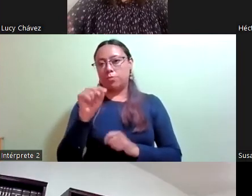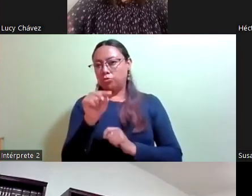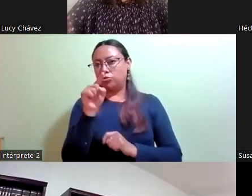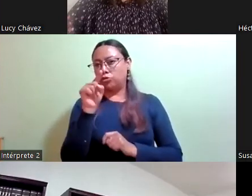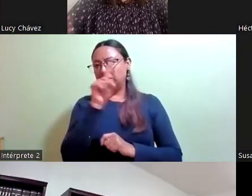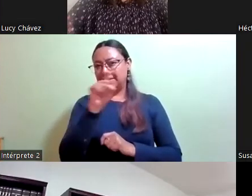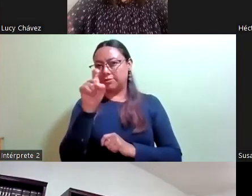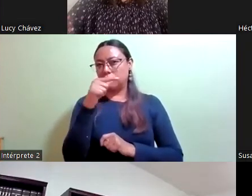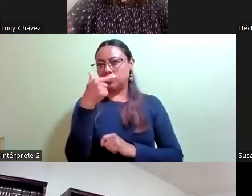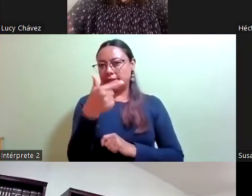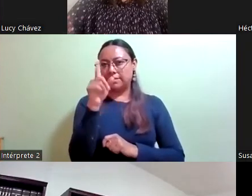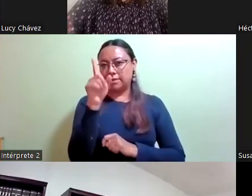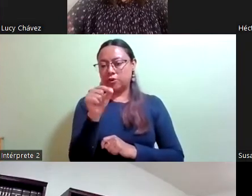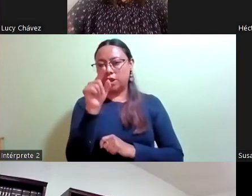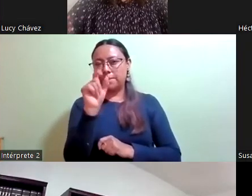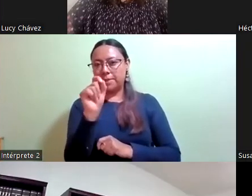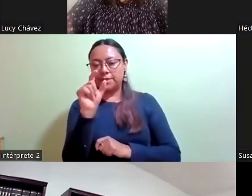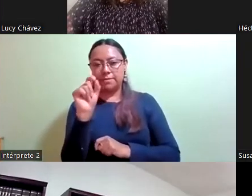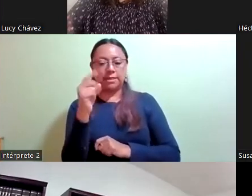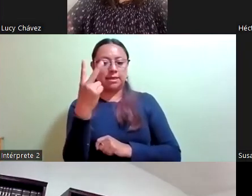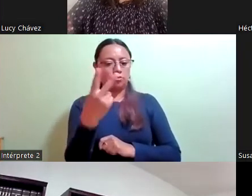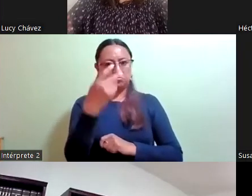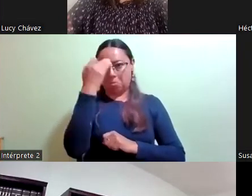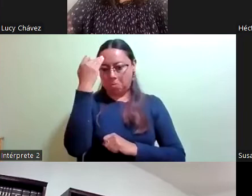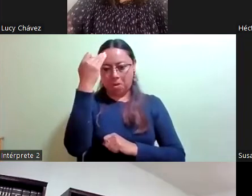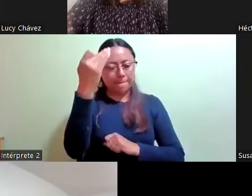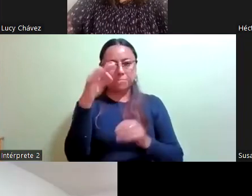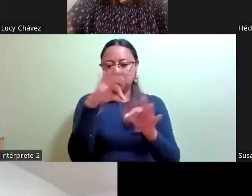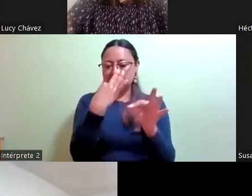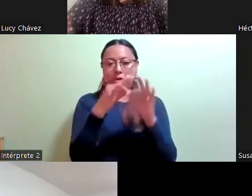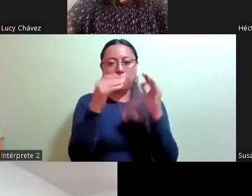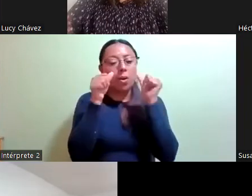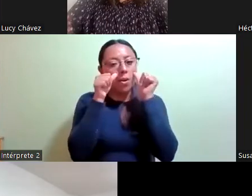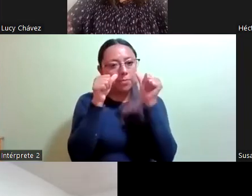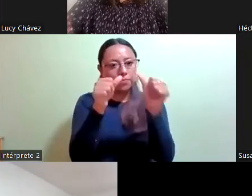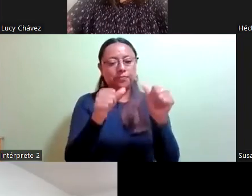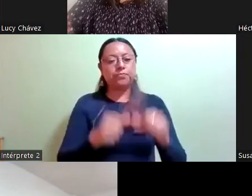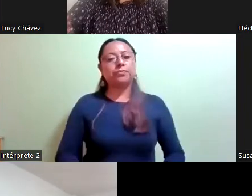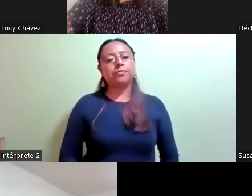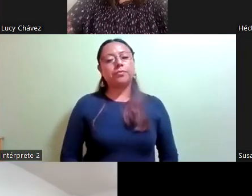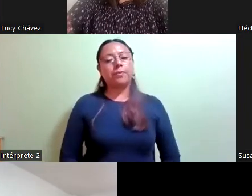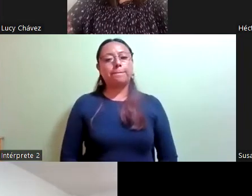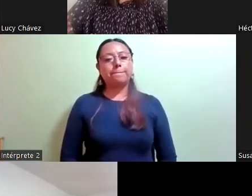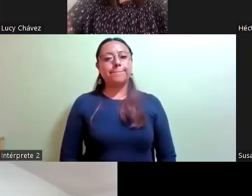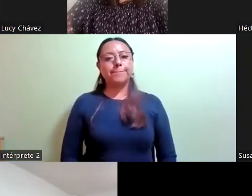RR.DP.107/2022, mismo que fue atendido en tiempo y forma, en el que